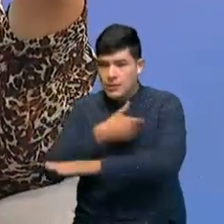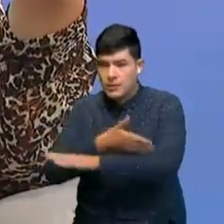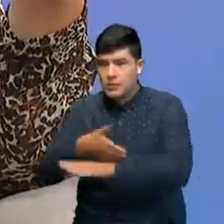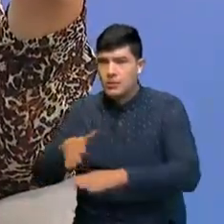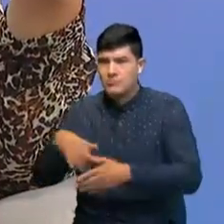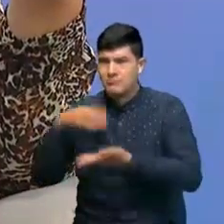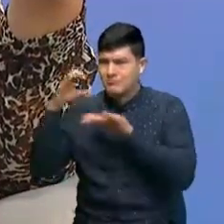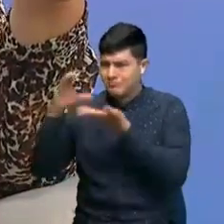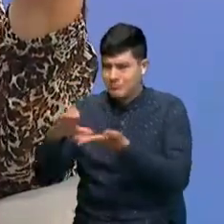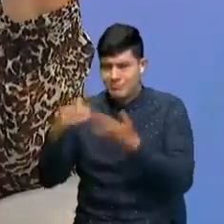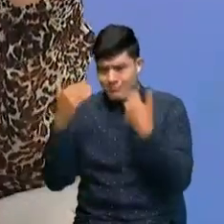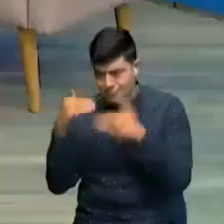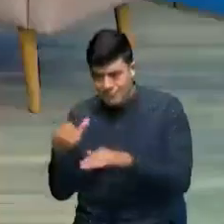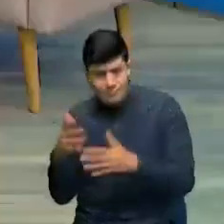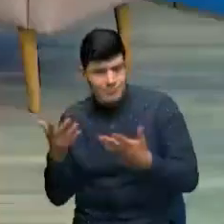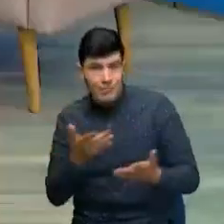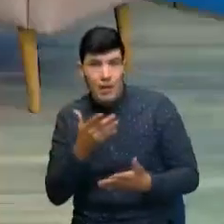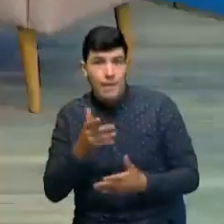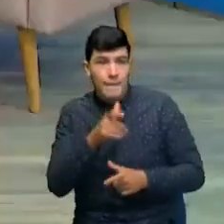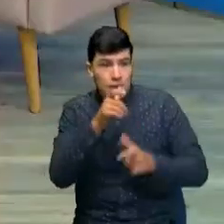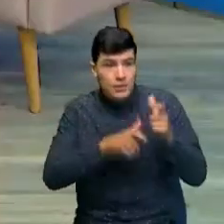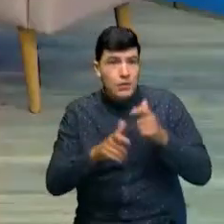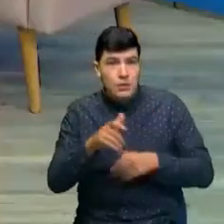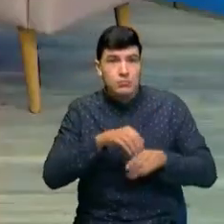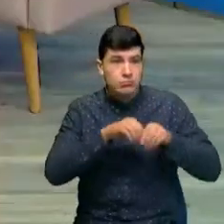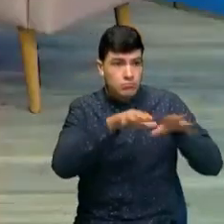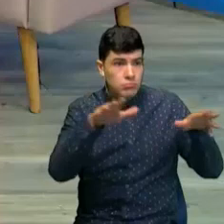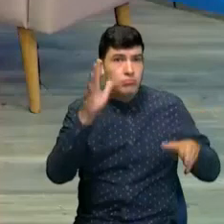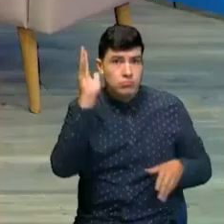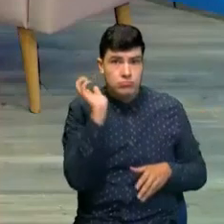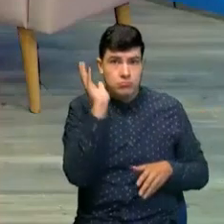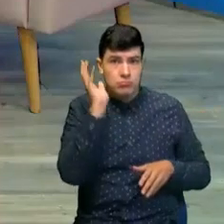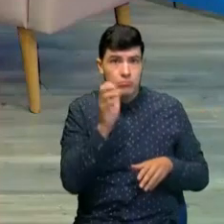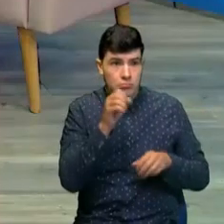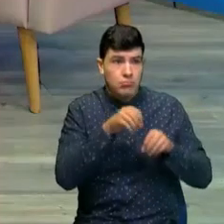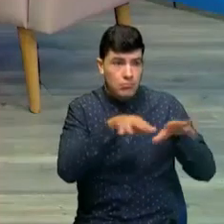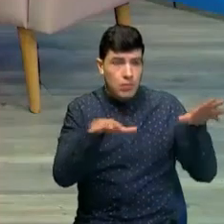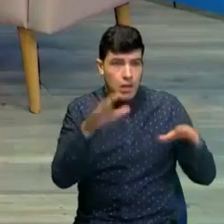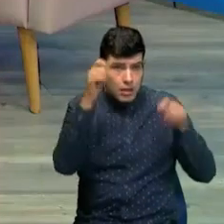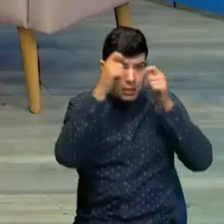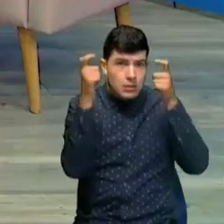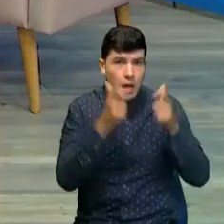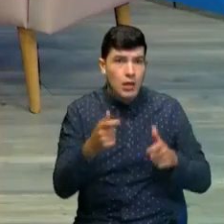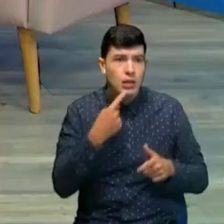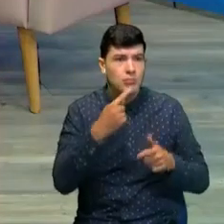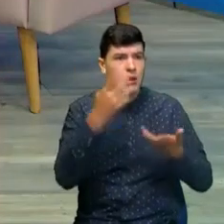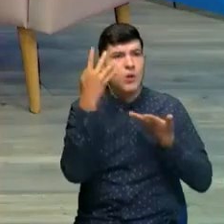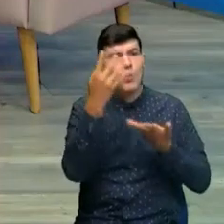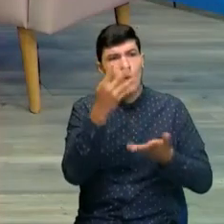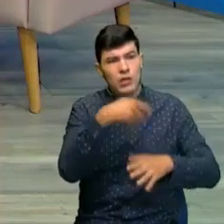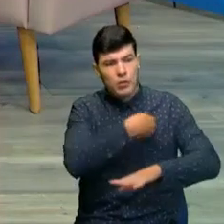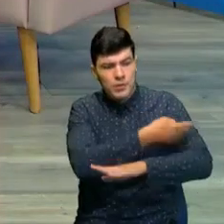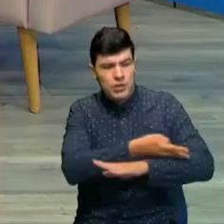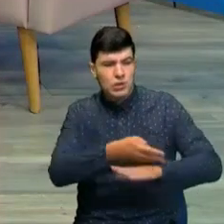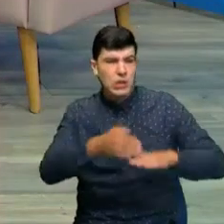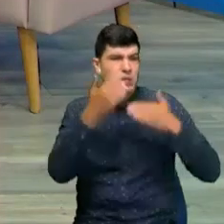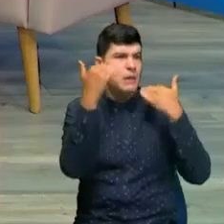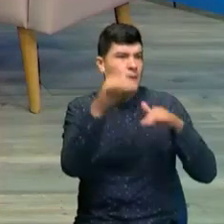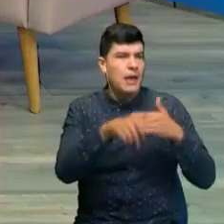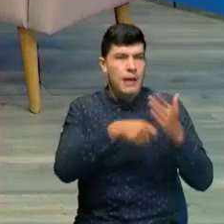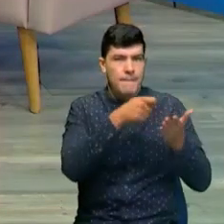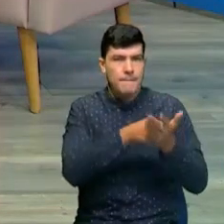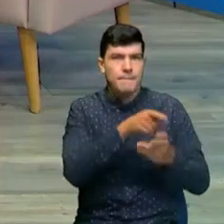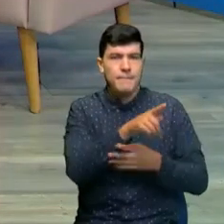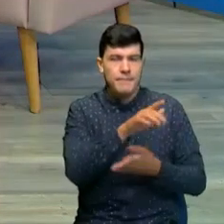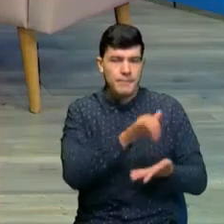sale con salario mínimo, uh-huh, mientras que uno en el régimen de prima media, es decir, en Colpensiones, sale con un promedio de 4 millones de pesos. Eso es lo que